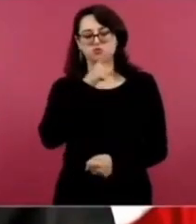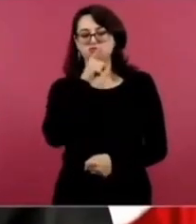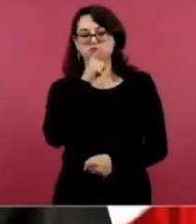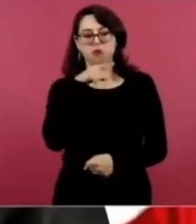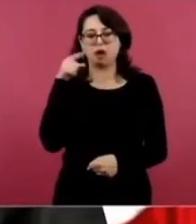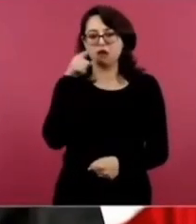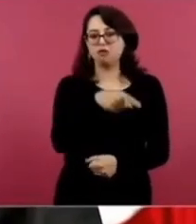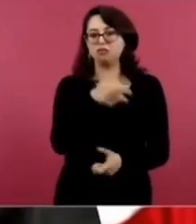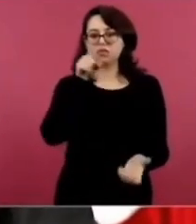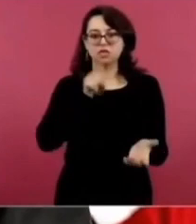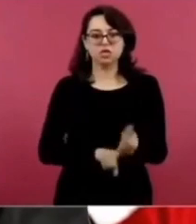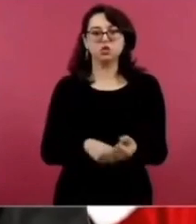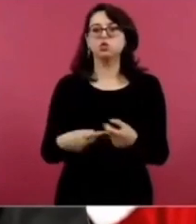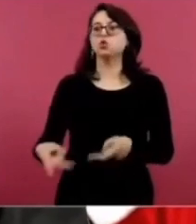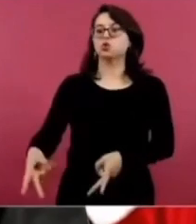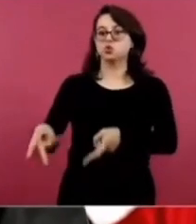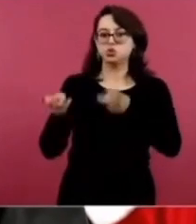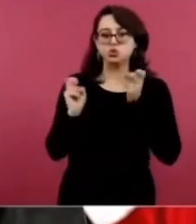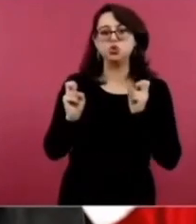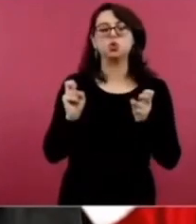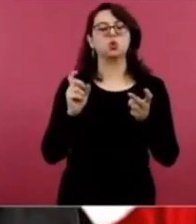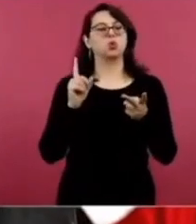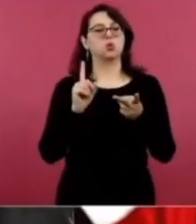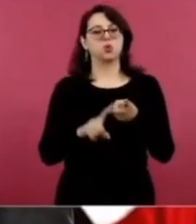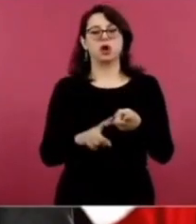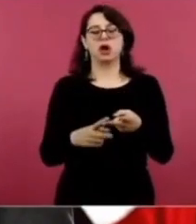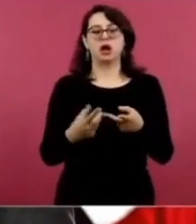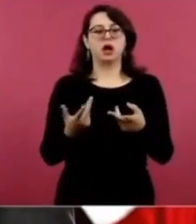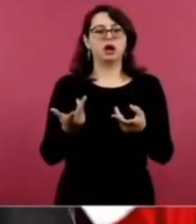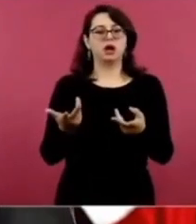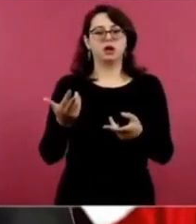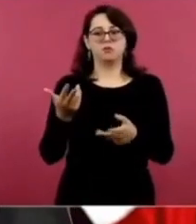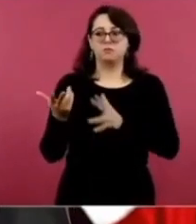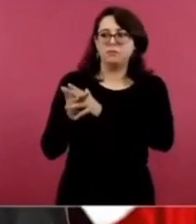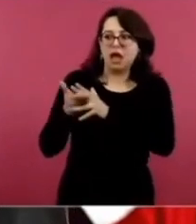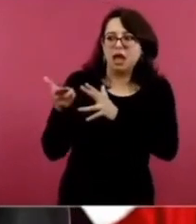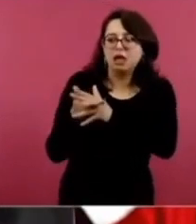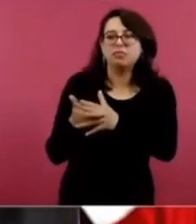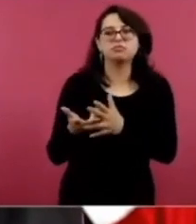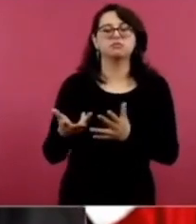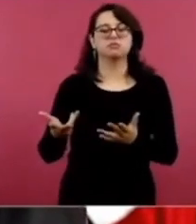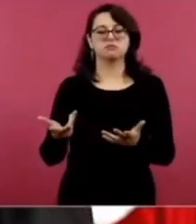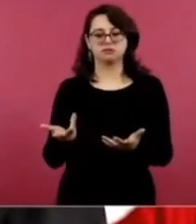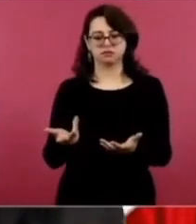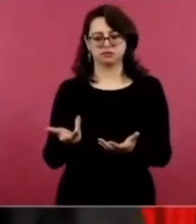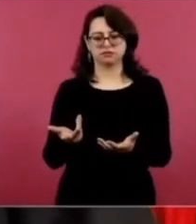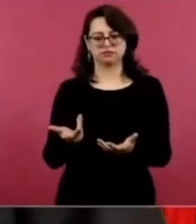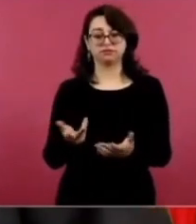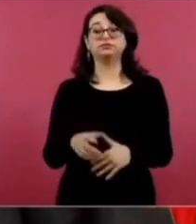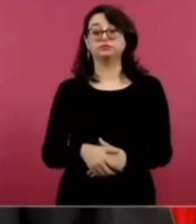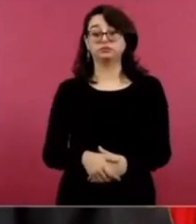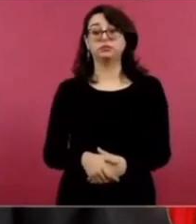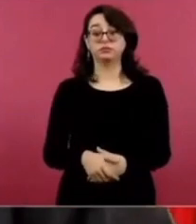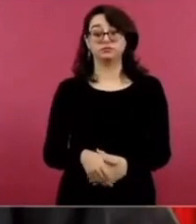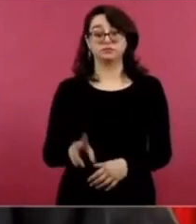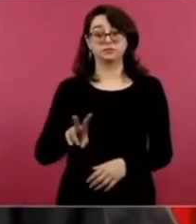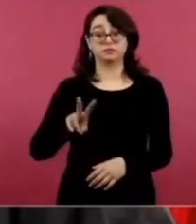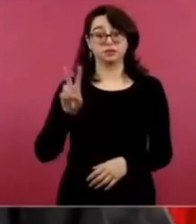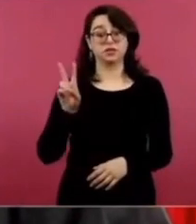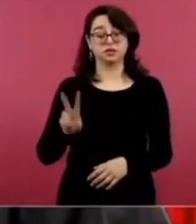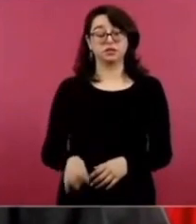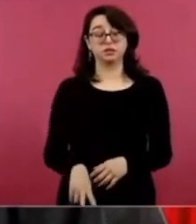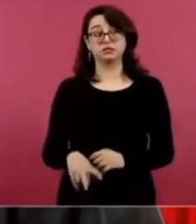robaban, que habían asaltos, asesinatos, y sí,